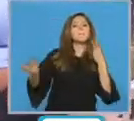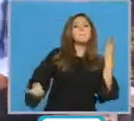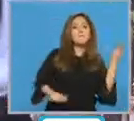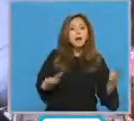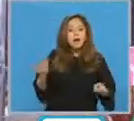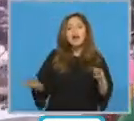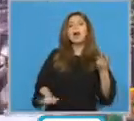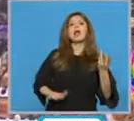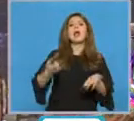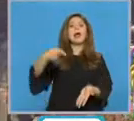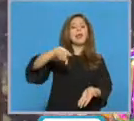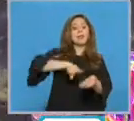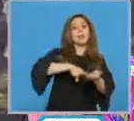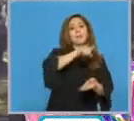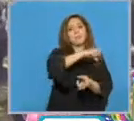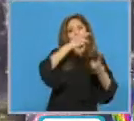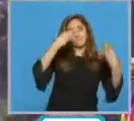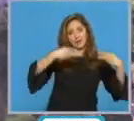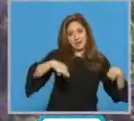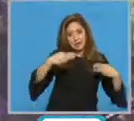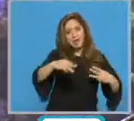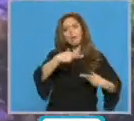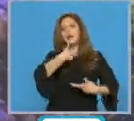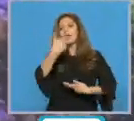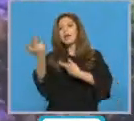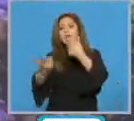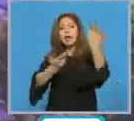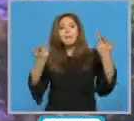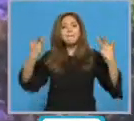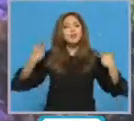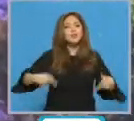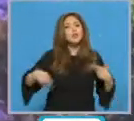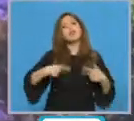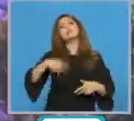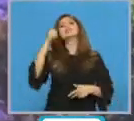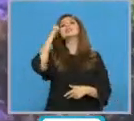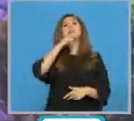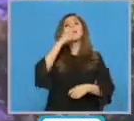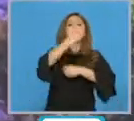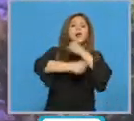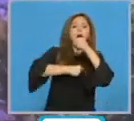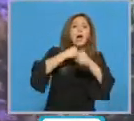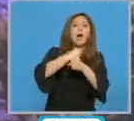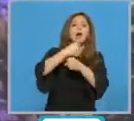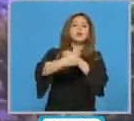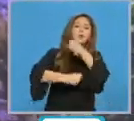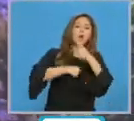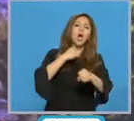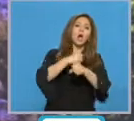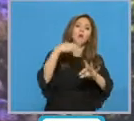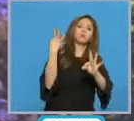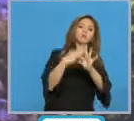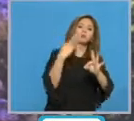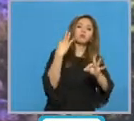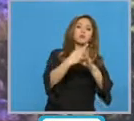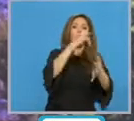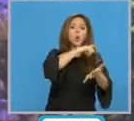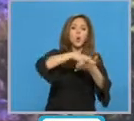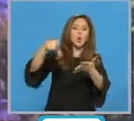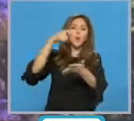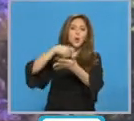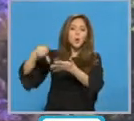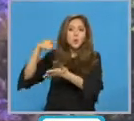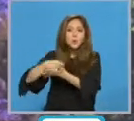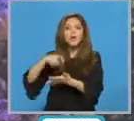mismo mercado, regalos para todas nuestras clientas que siempre nos han hecho el favor de comprarnos. Es